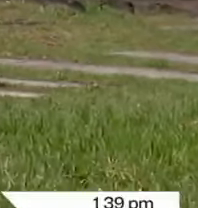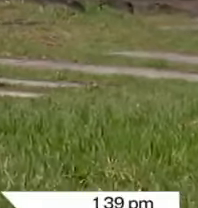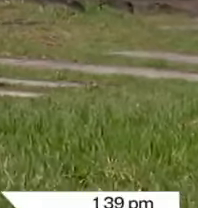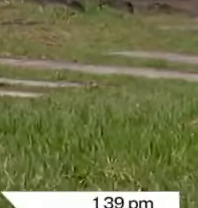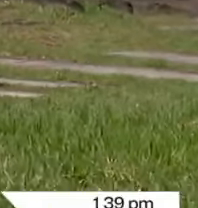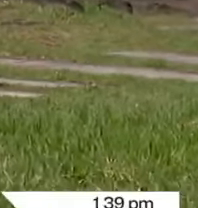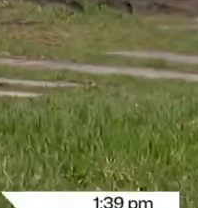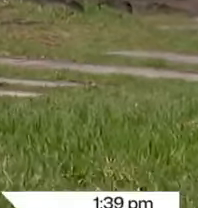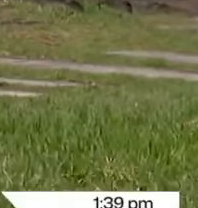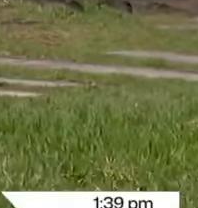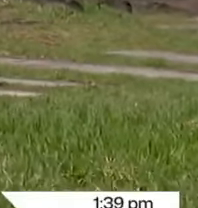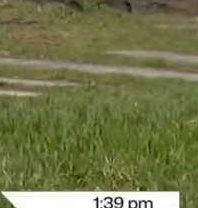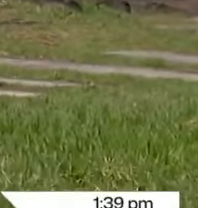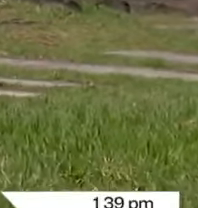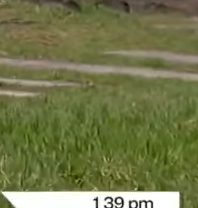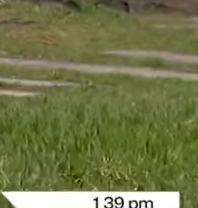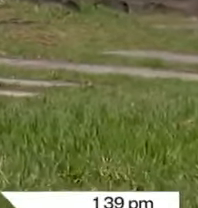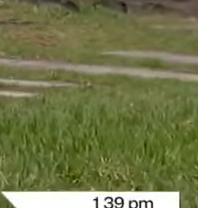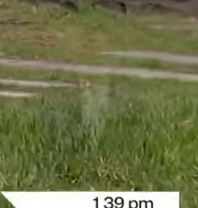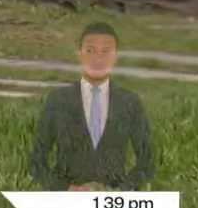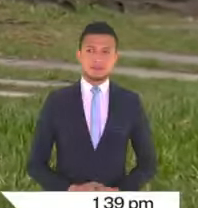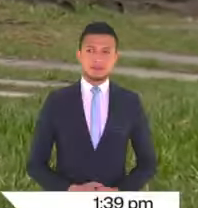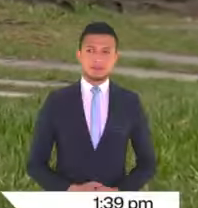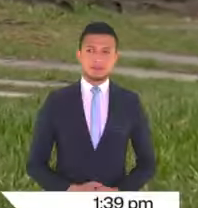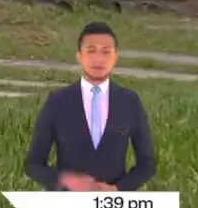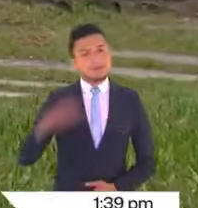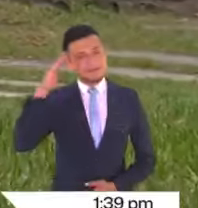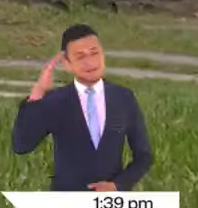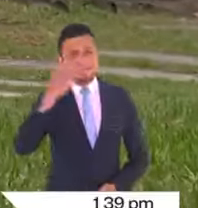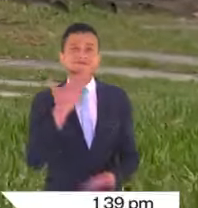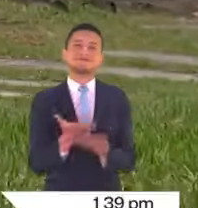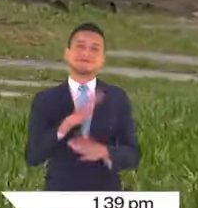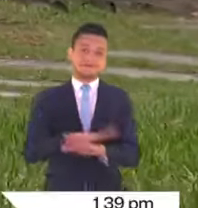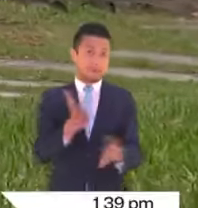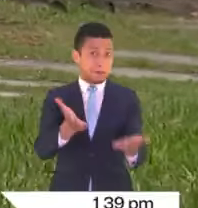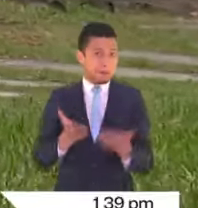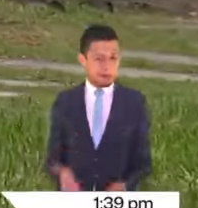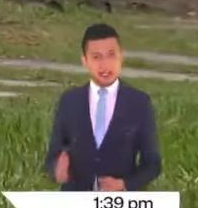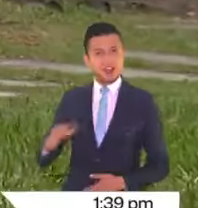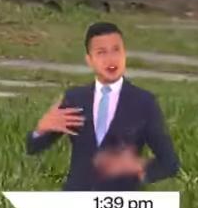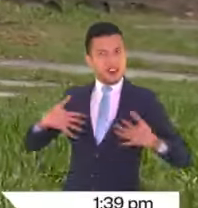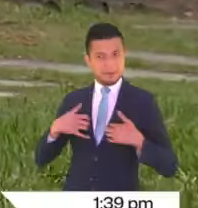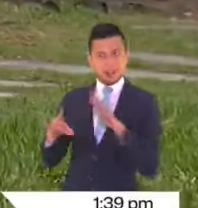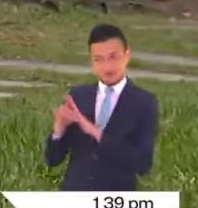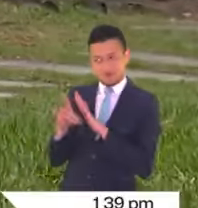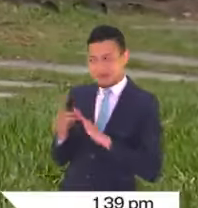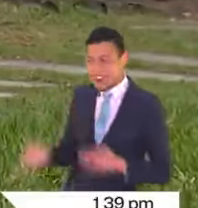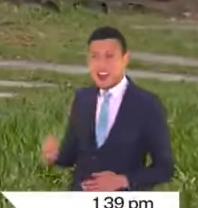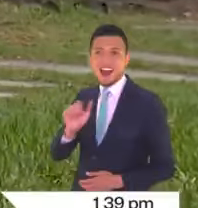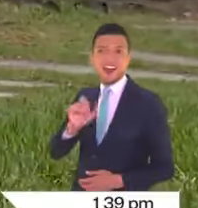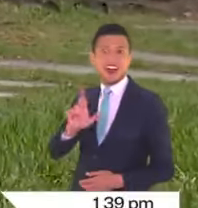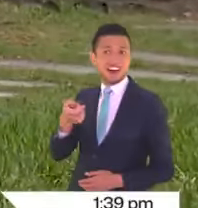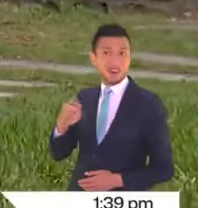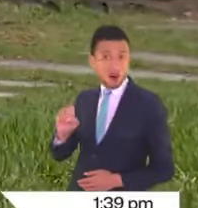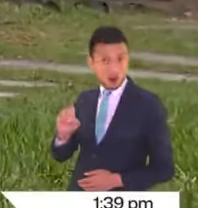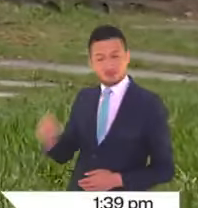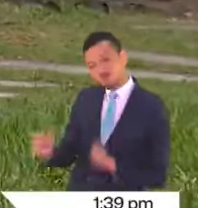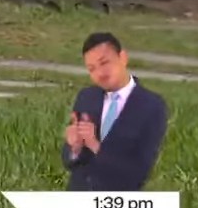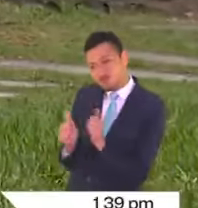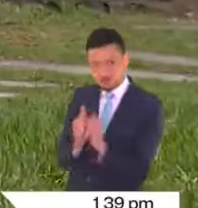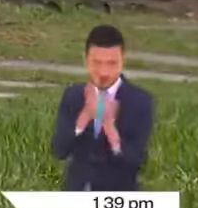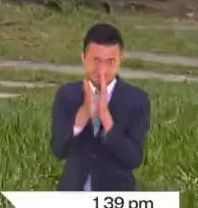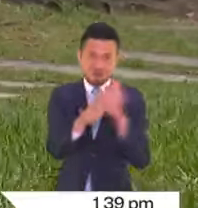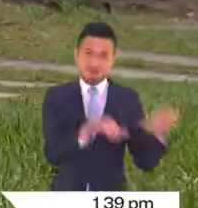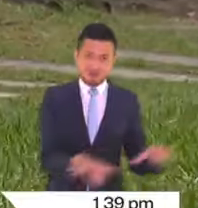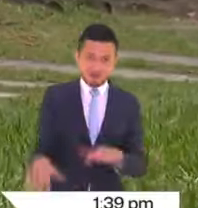Hola, muy buenas tardes. Bienvenidos a Tu Lado Animal. Argo me estará acompañando hoy y con él estamos listos para contarles todas las historias que les traemos aquí